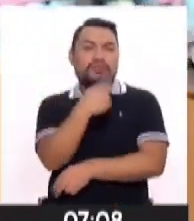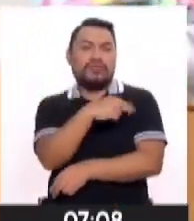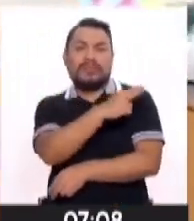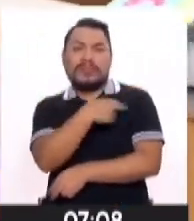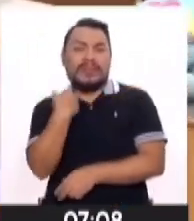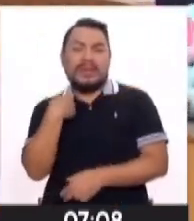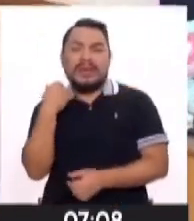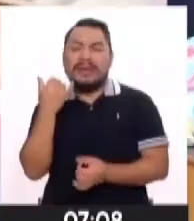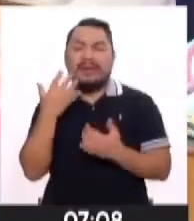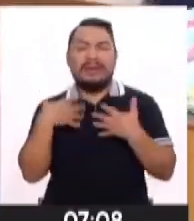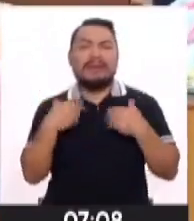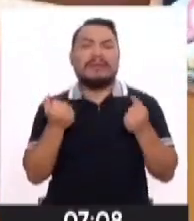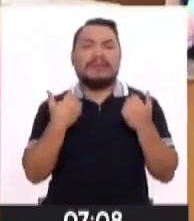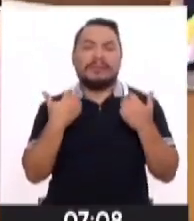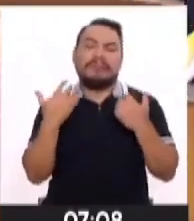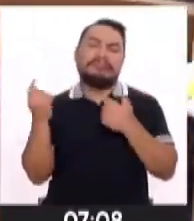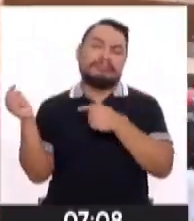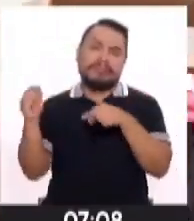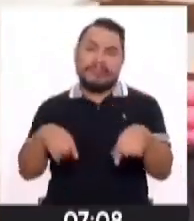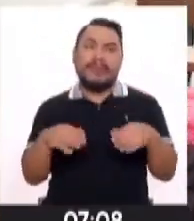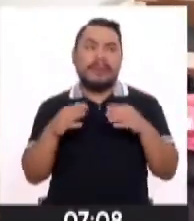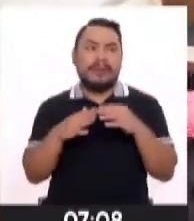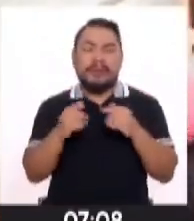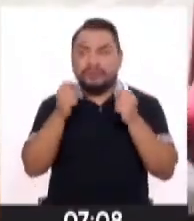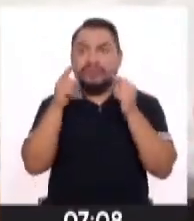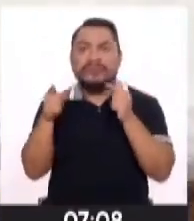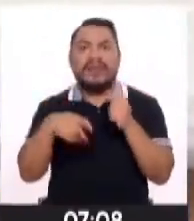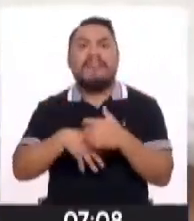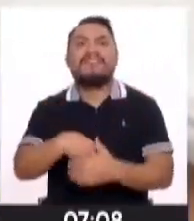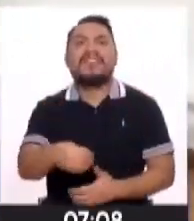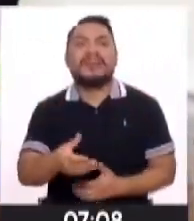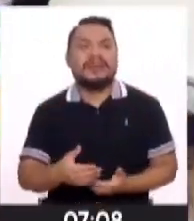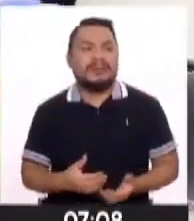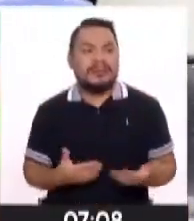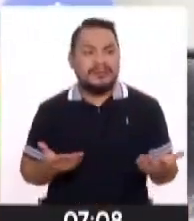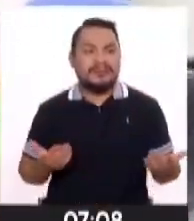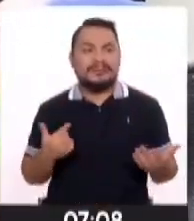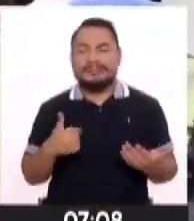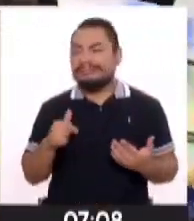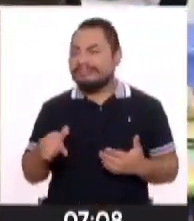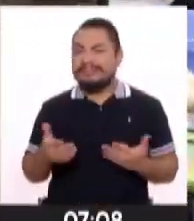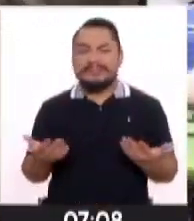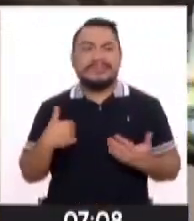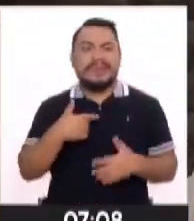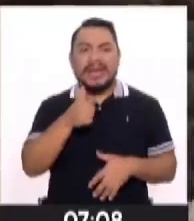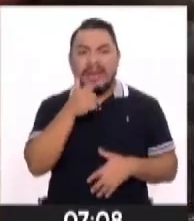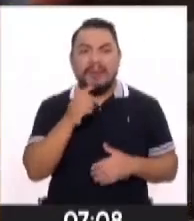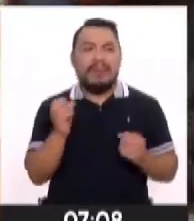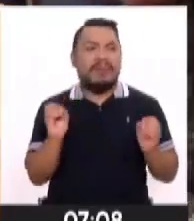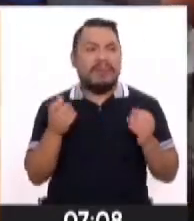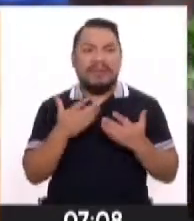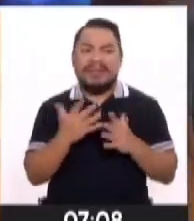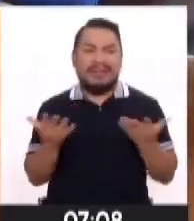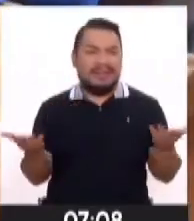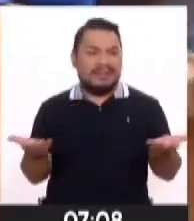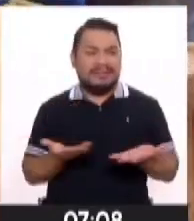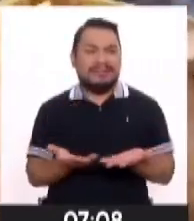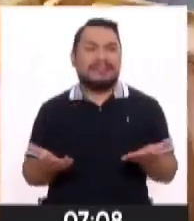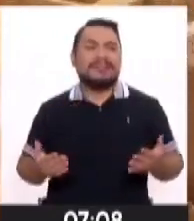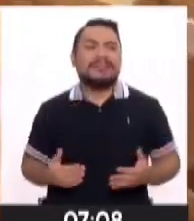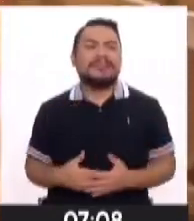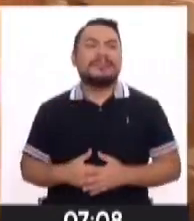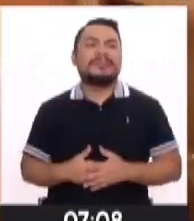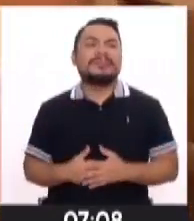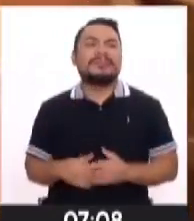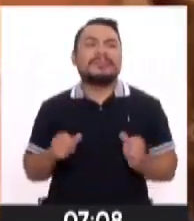los vecinos que hemos vivido arriba nos han sacado como estamos acá. No tenemos ni agua, no tenemos nada. El señor alcalde dice que nos ofreció